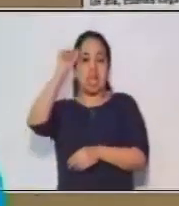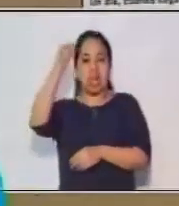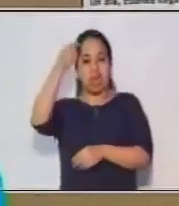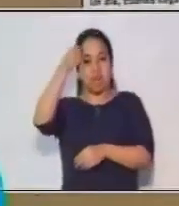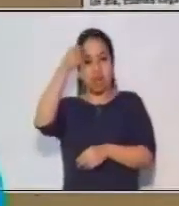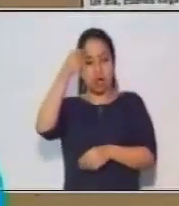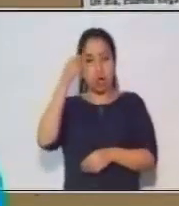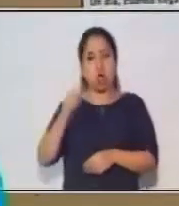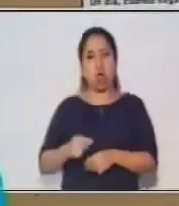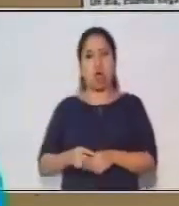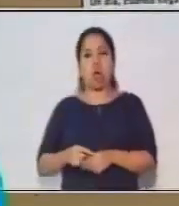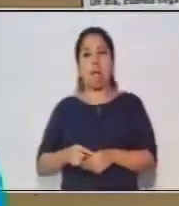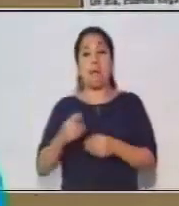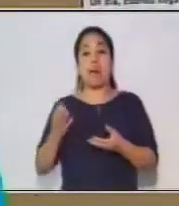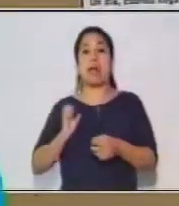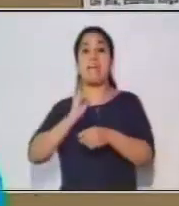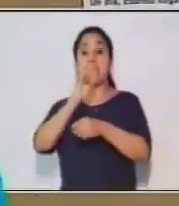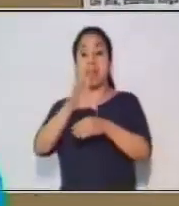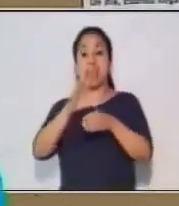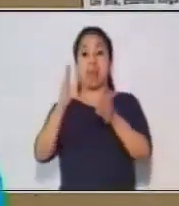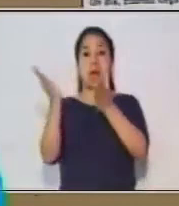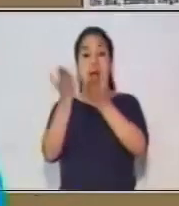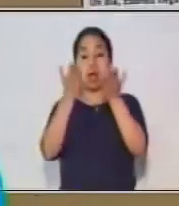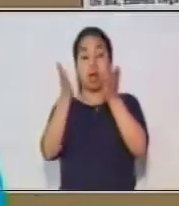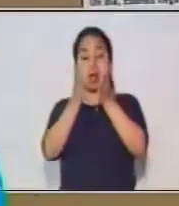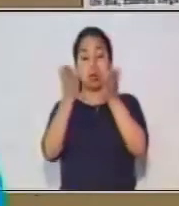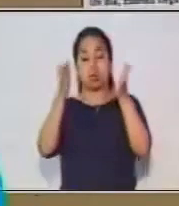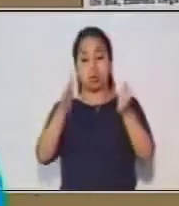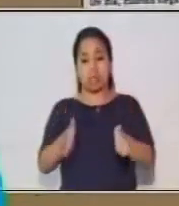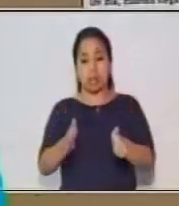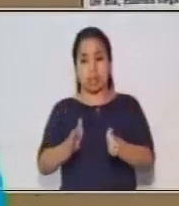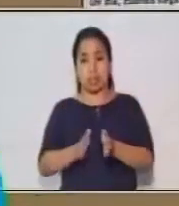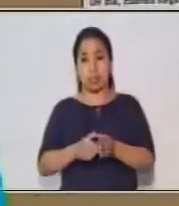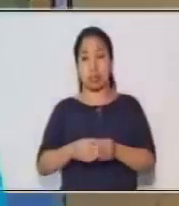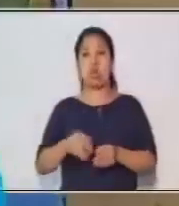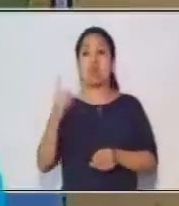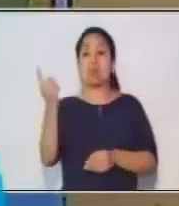sobre la importancia que tiene quedarse en casa.